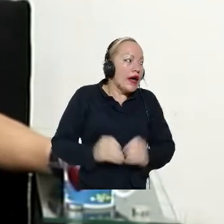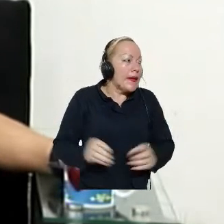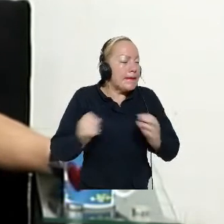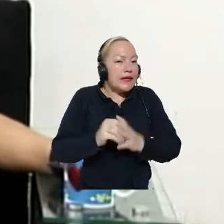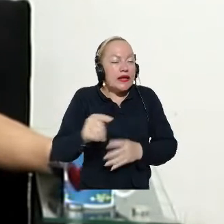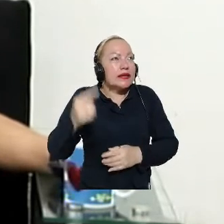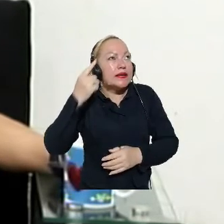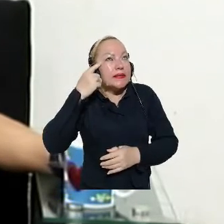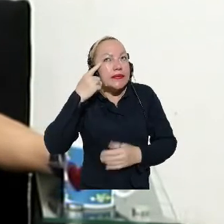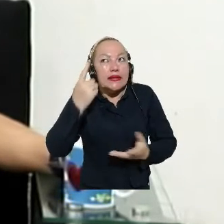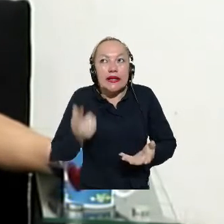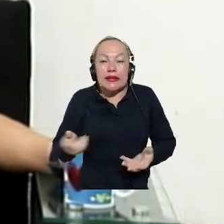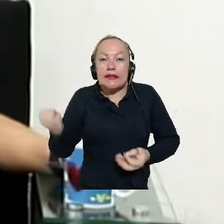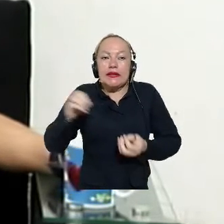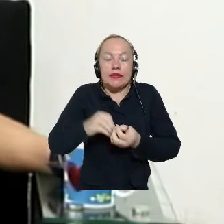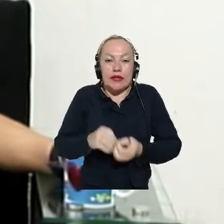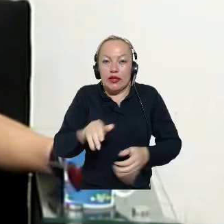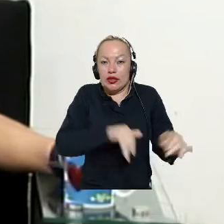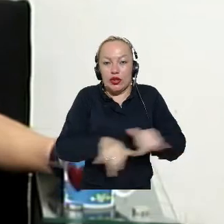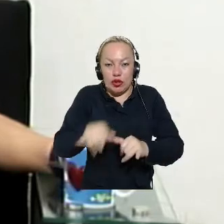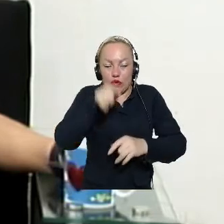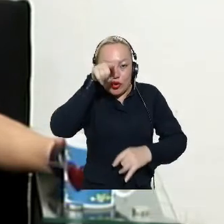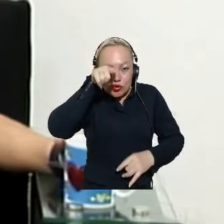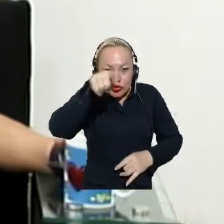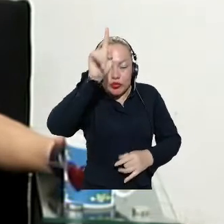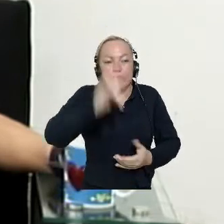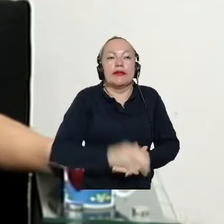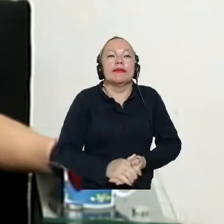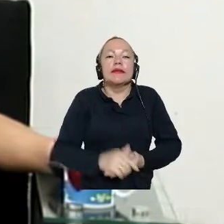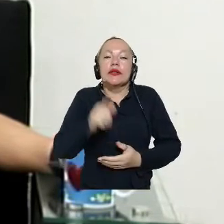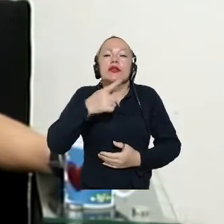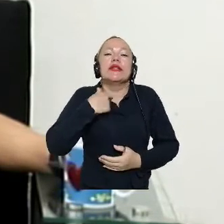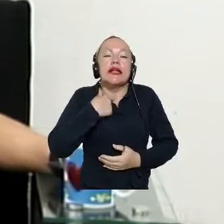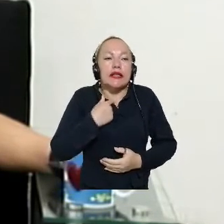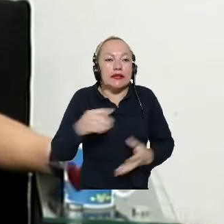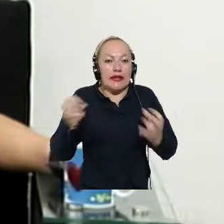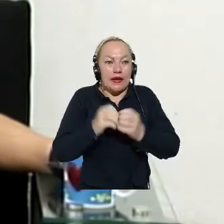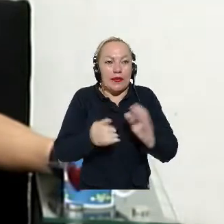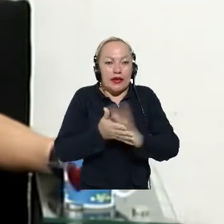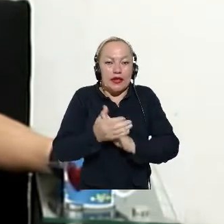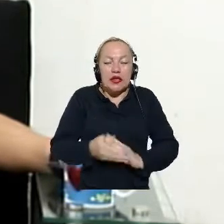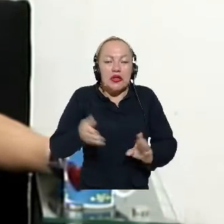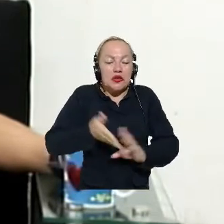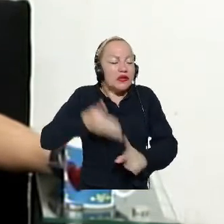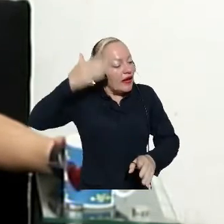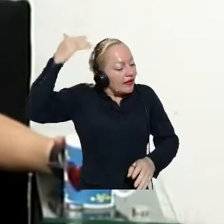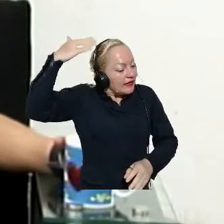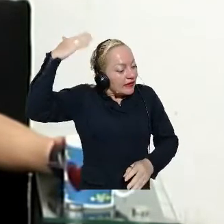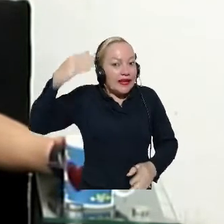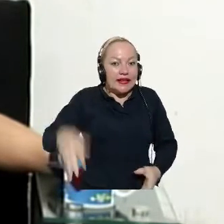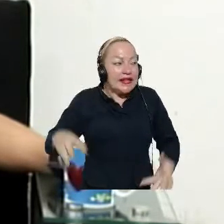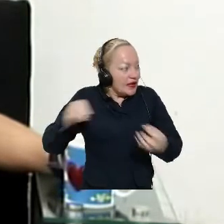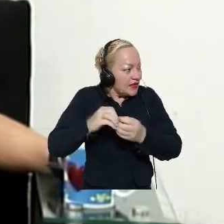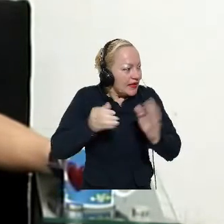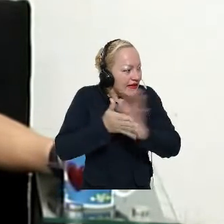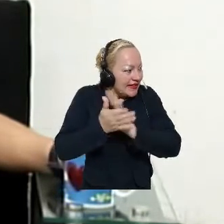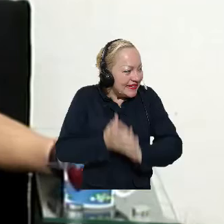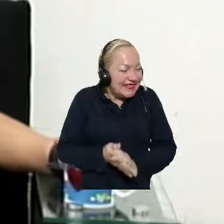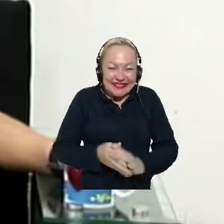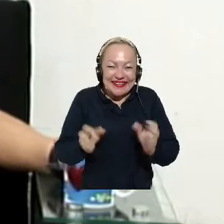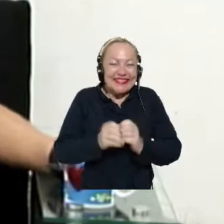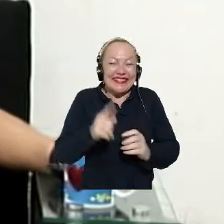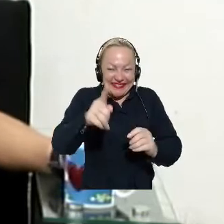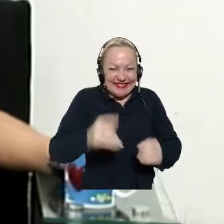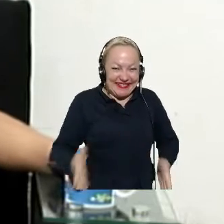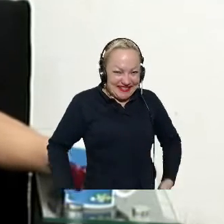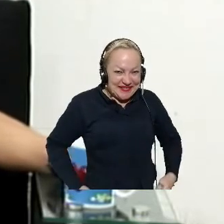Nadie lo va a vivir igual que lo vives tú. Es verdad. Si a ti te gusta pintarte el pelo, pues píntatelo. Si te gusta vivir con los pantalones